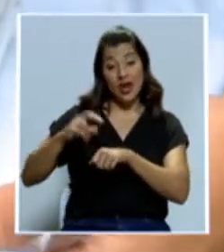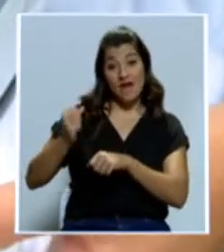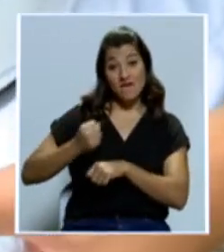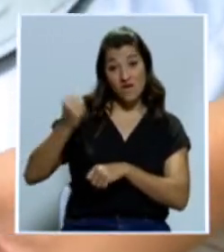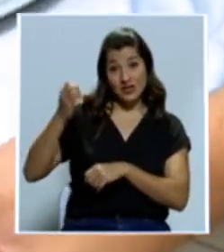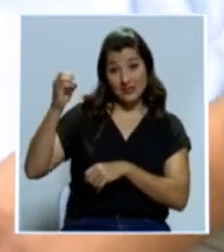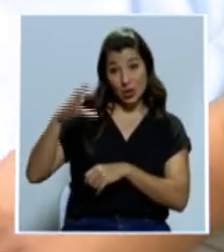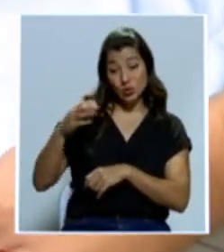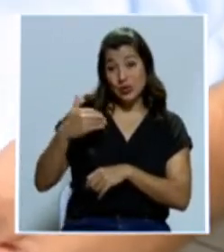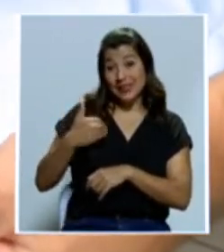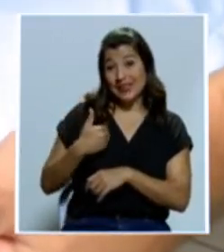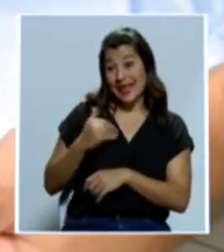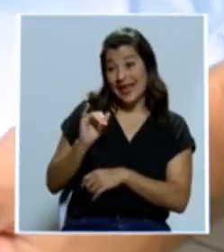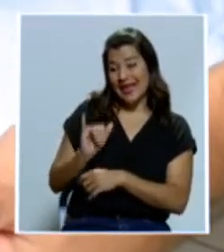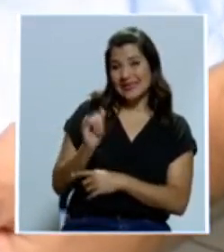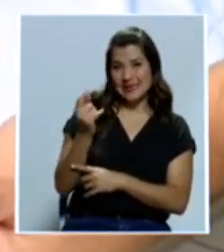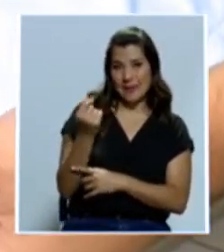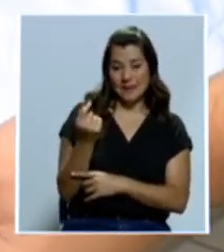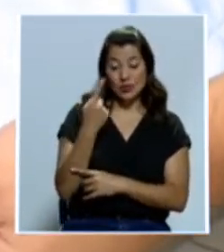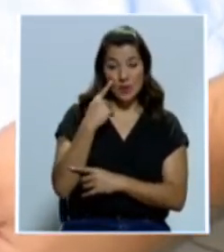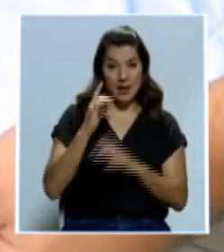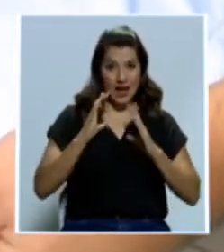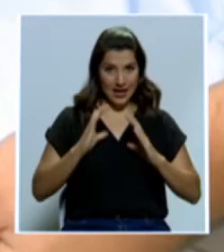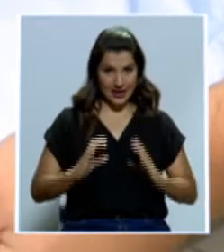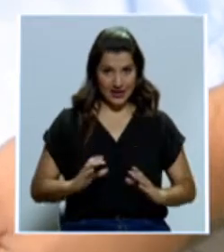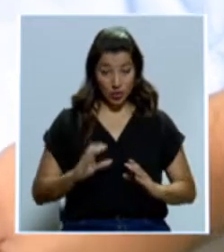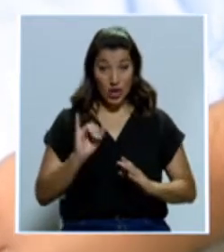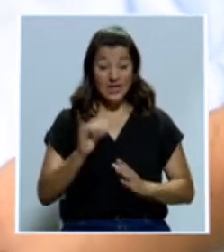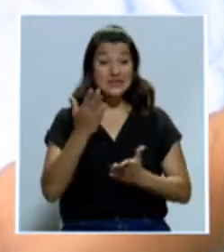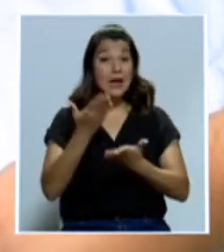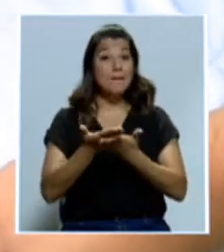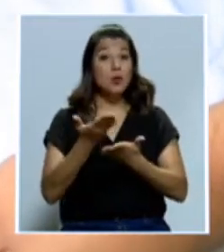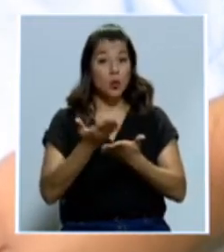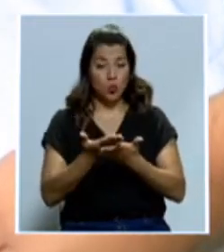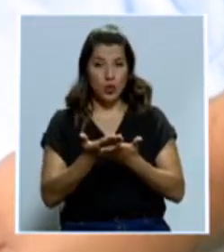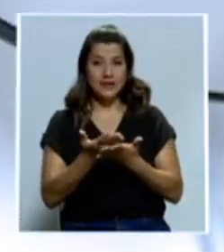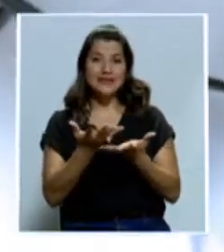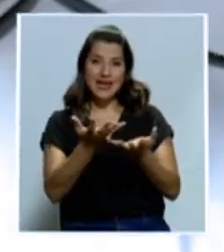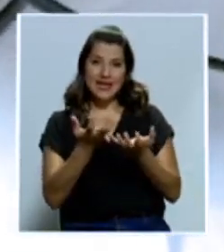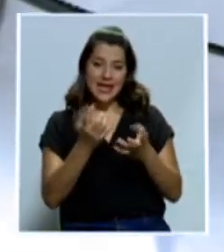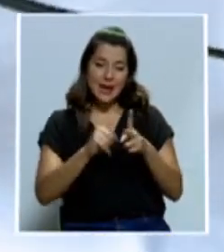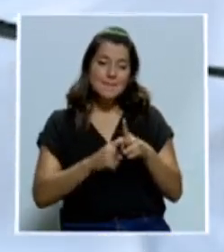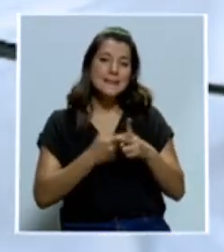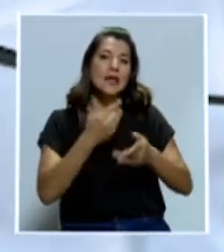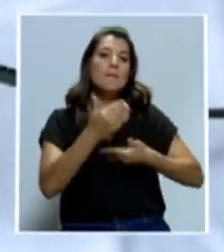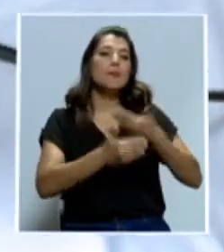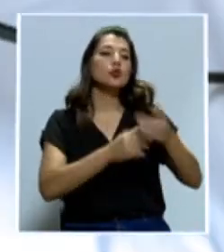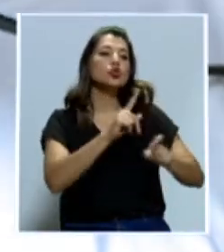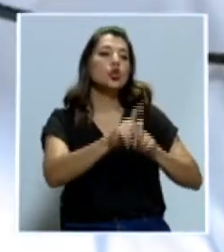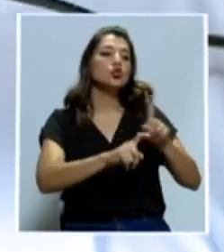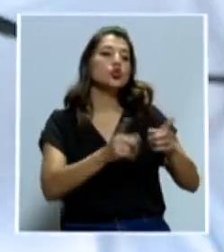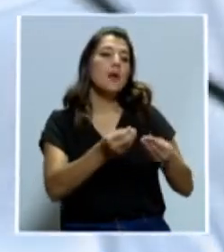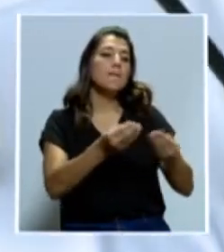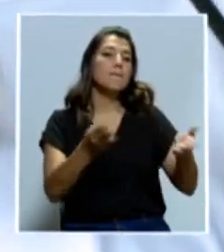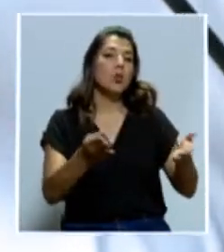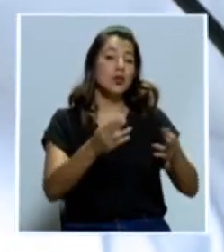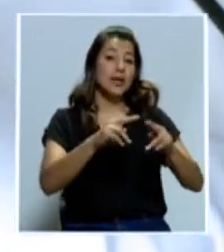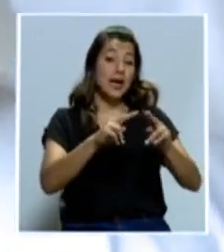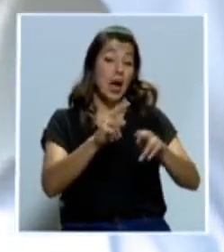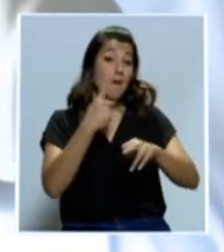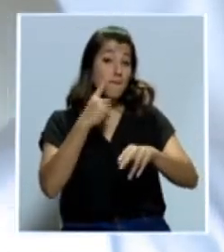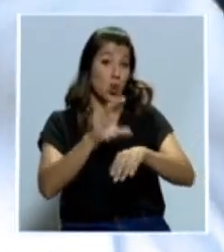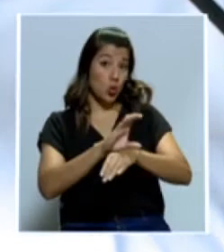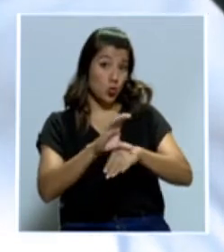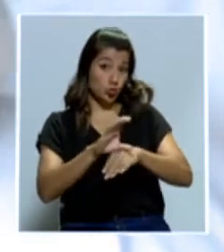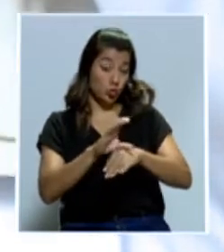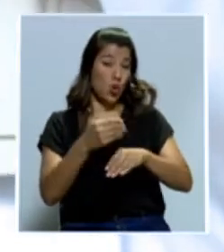tiene esta tarifa a disposición de los clientes. Esta propuesta será sometida al proceso de audiencia pública virtual este 7 de diciembre y